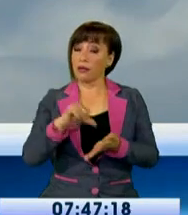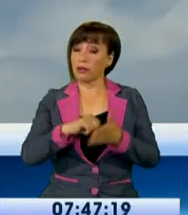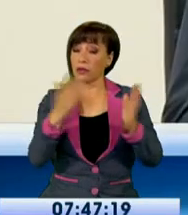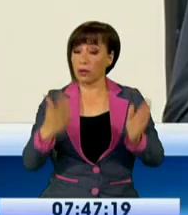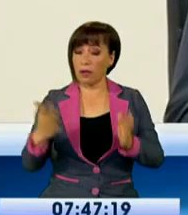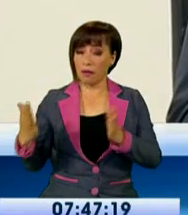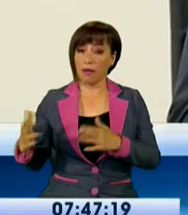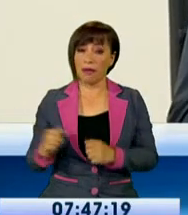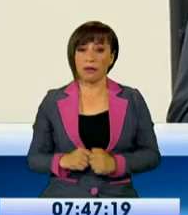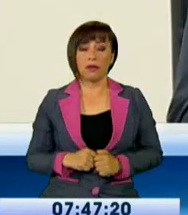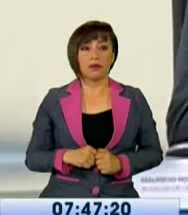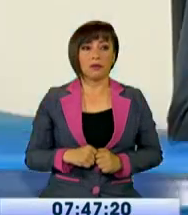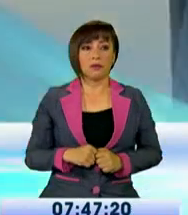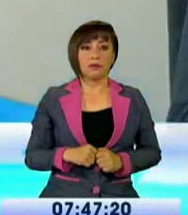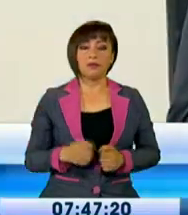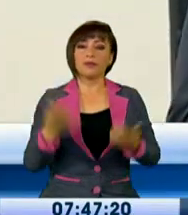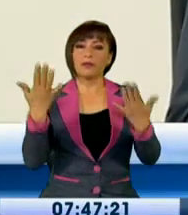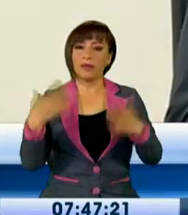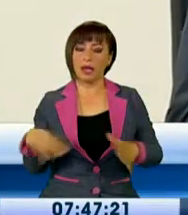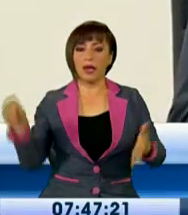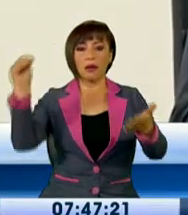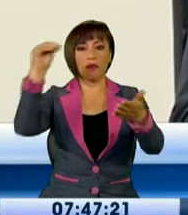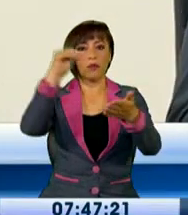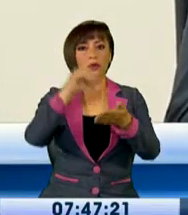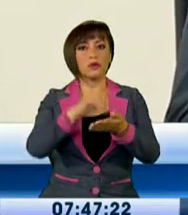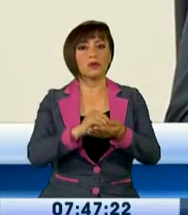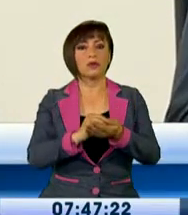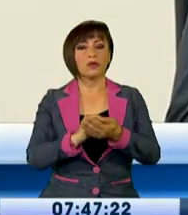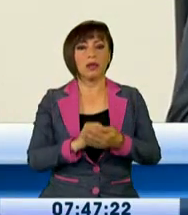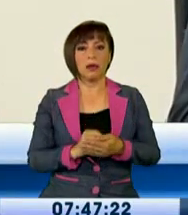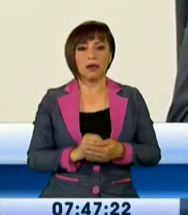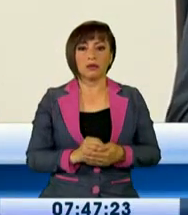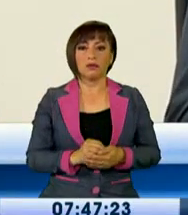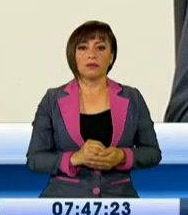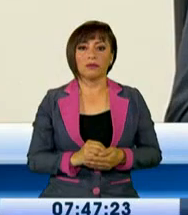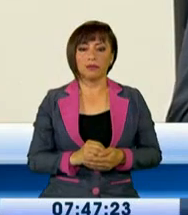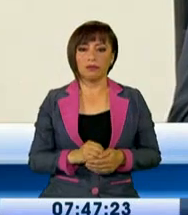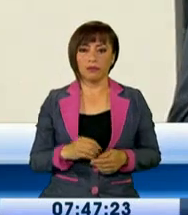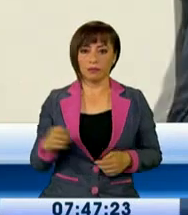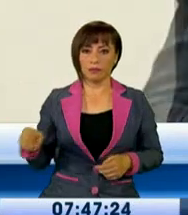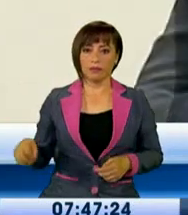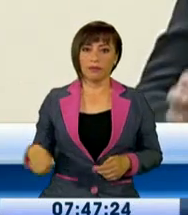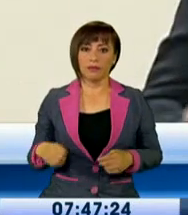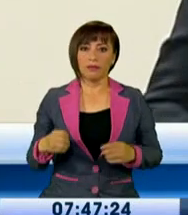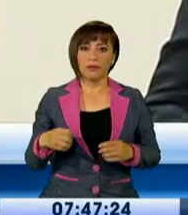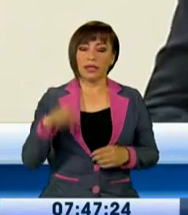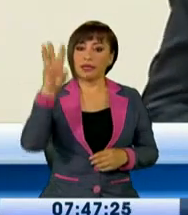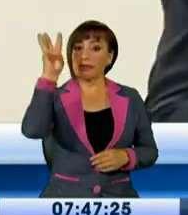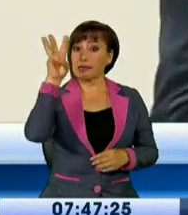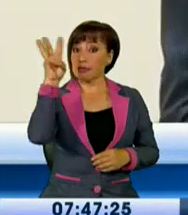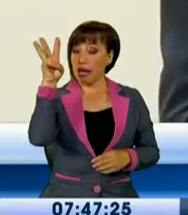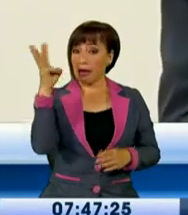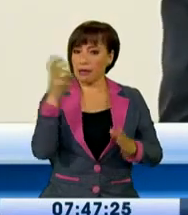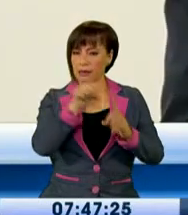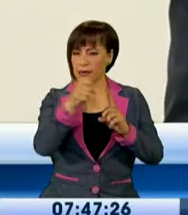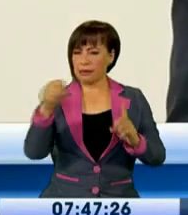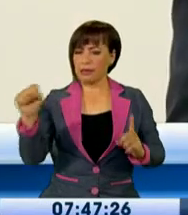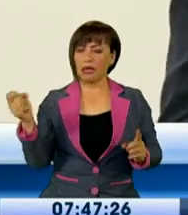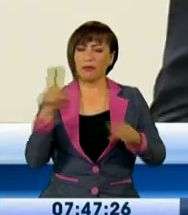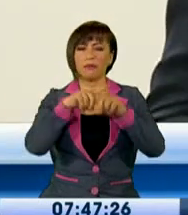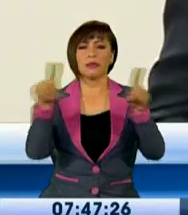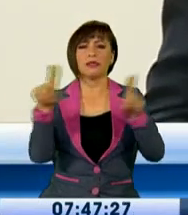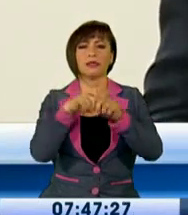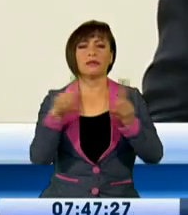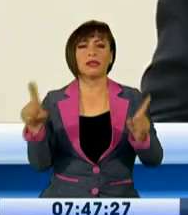de riesgo. La instalación ya de los sistemas de alerta temprana. Son 6, 3